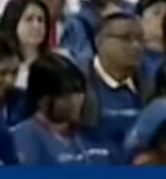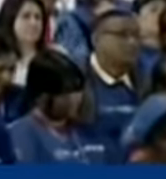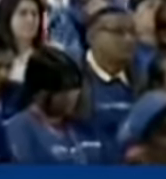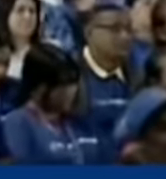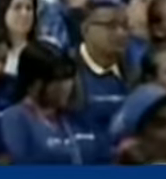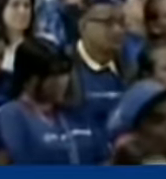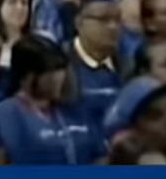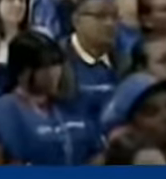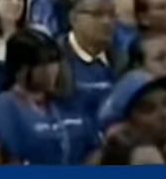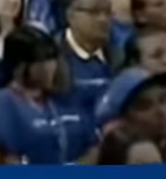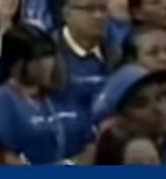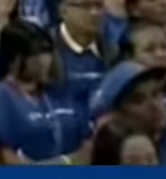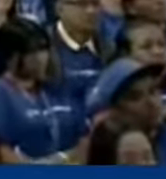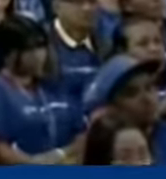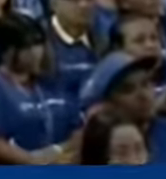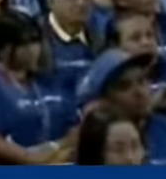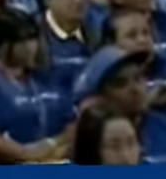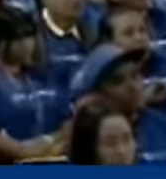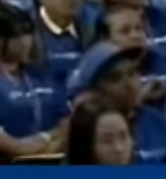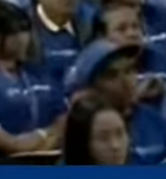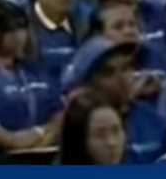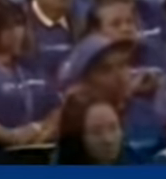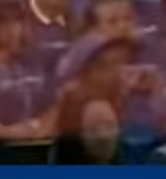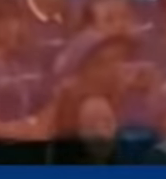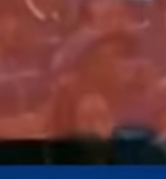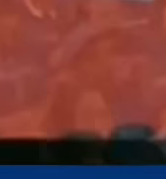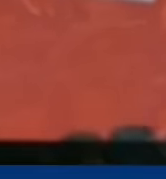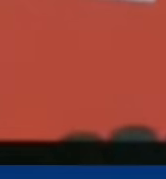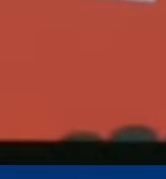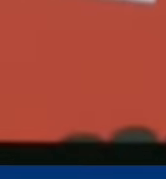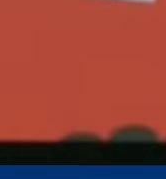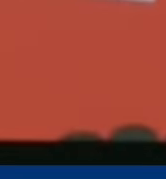Fíjense la ruta.